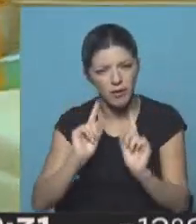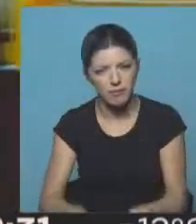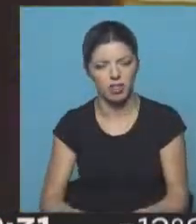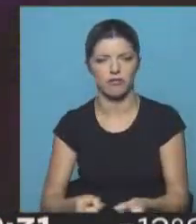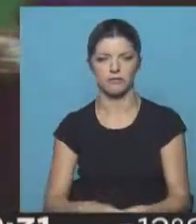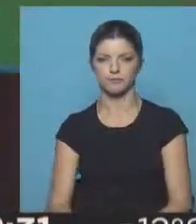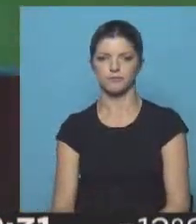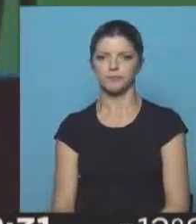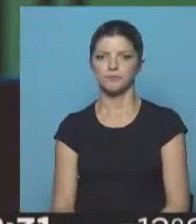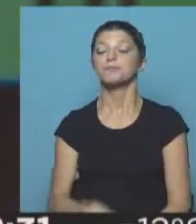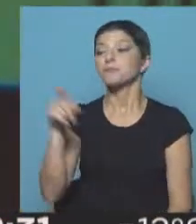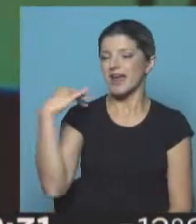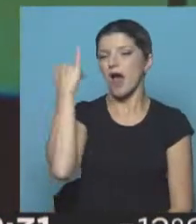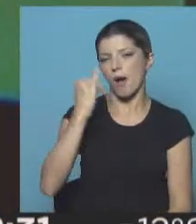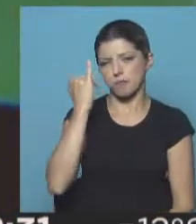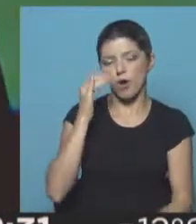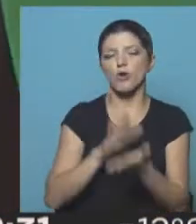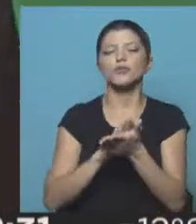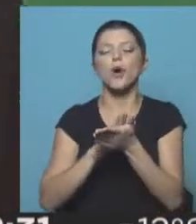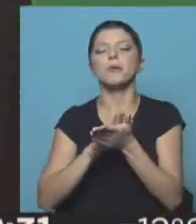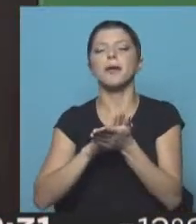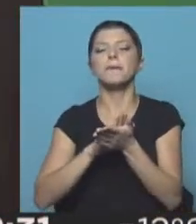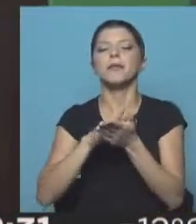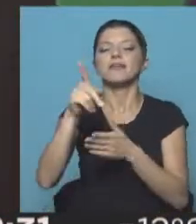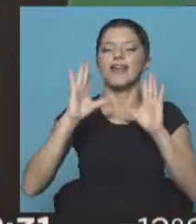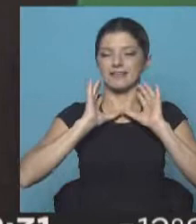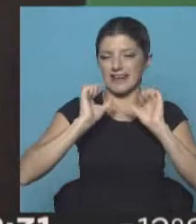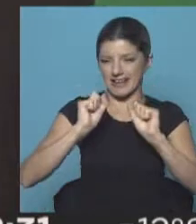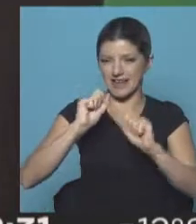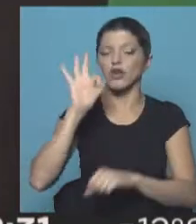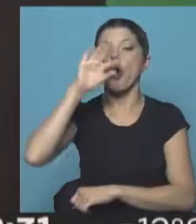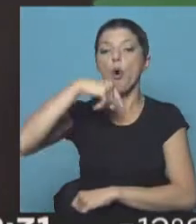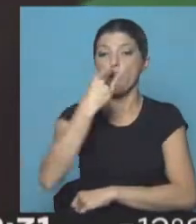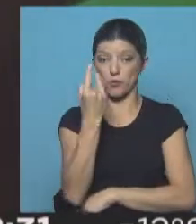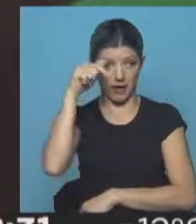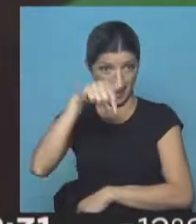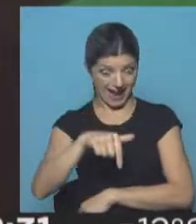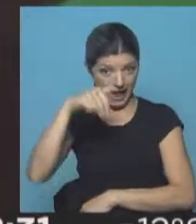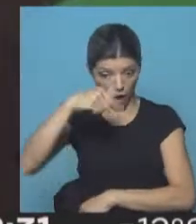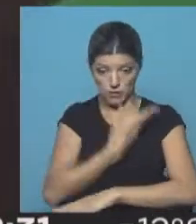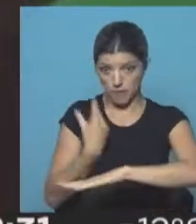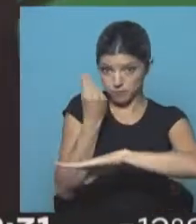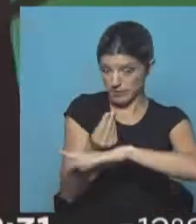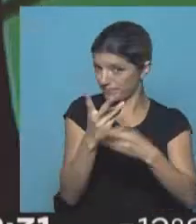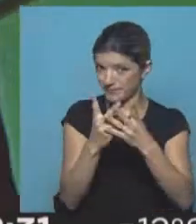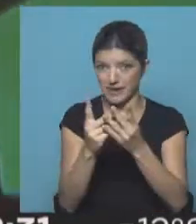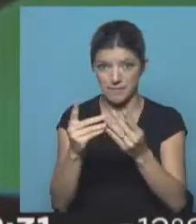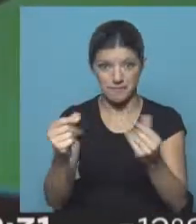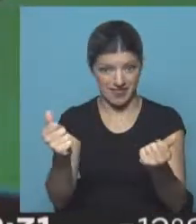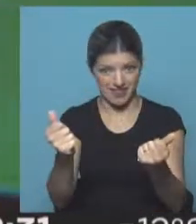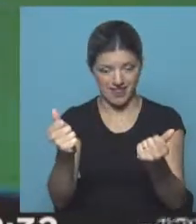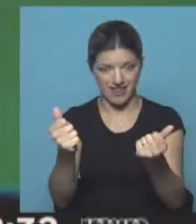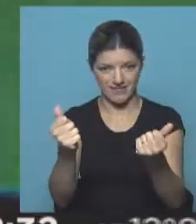Justamente Jorge les acaba de mencionar a Ban Ki-moon, que como líder de las Naciones Unidas está terminando precisamente ese periodo a la cabeza